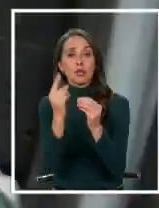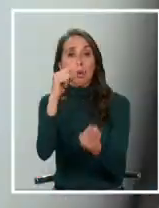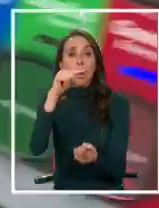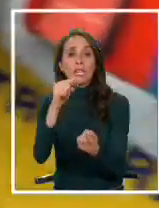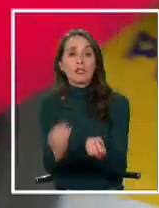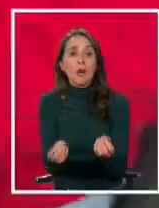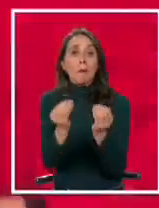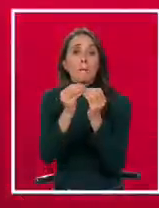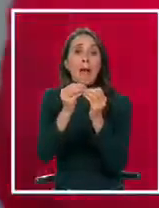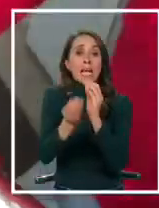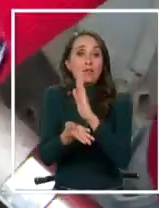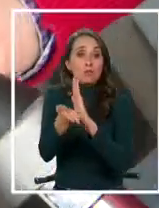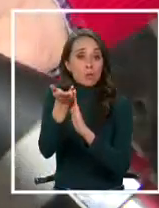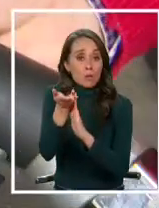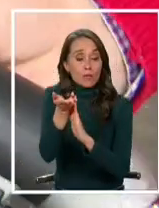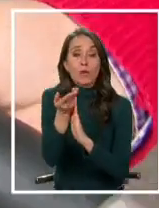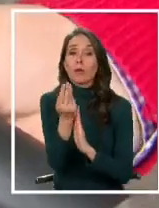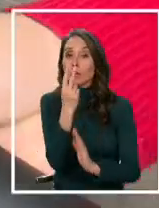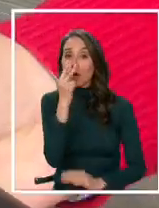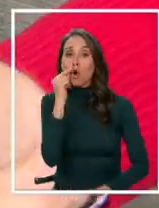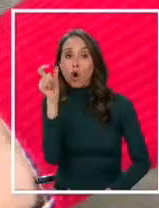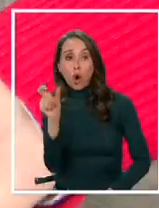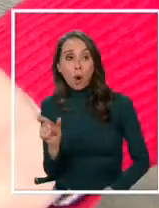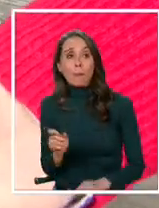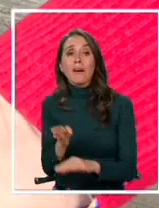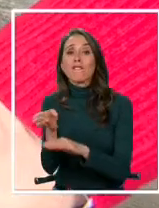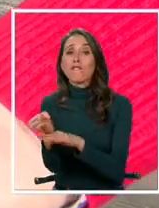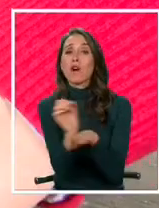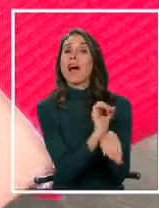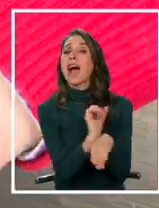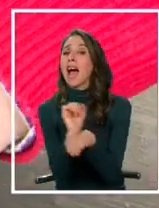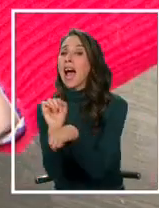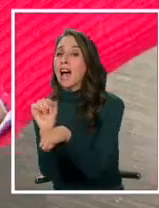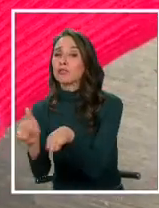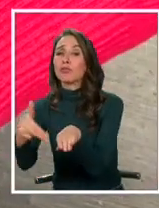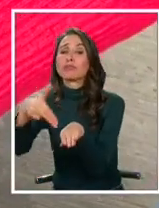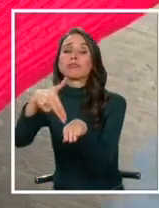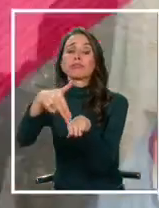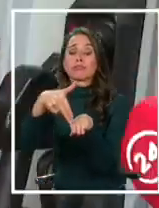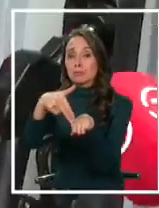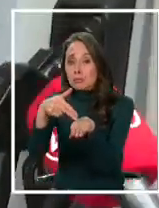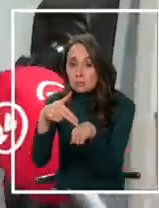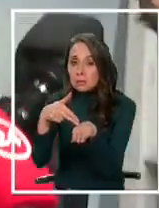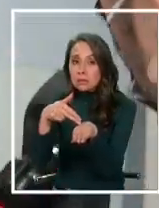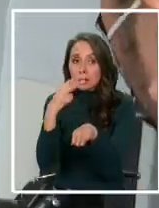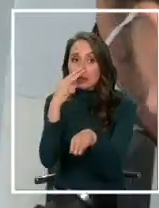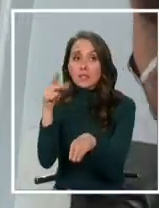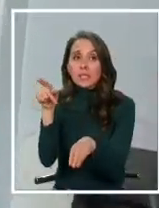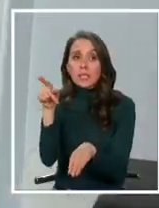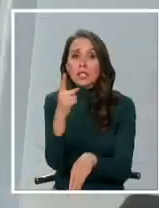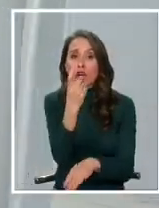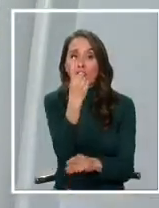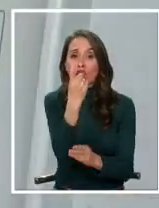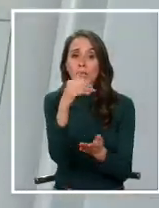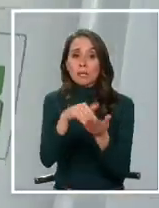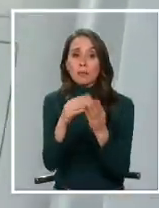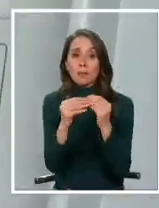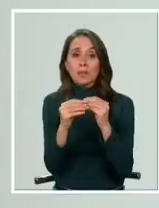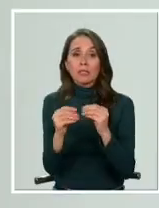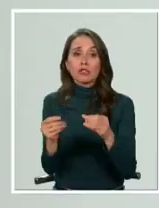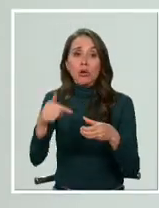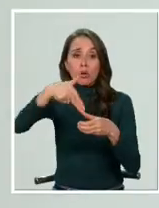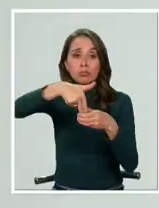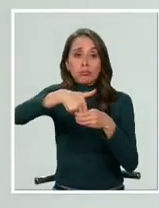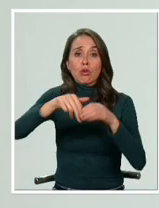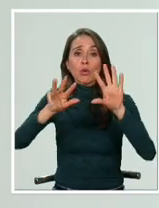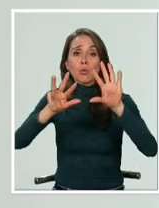litro así también lo evidenció Mauricio cuando fue a cargar su vehículo este 11,000 pes 9 l No